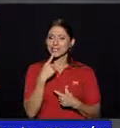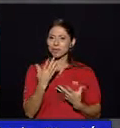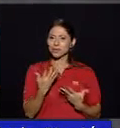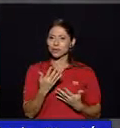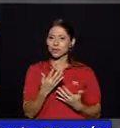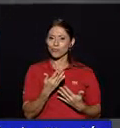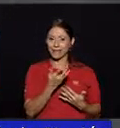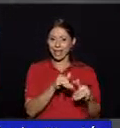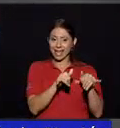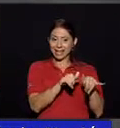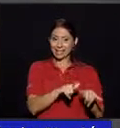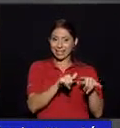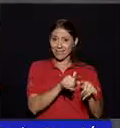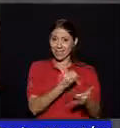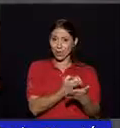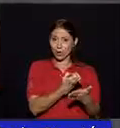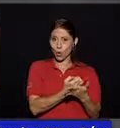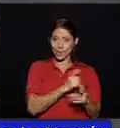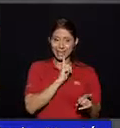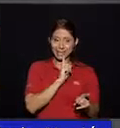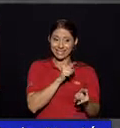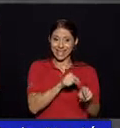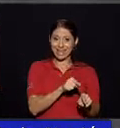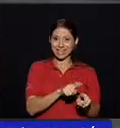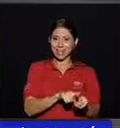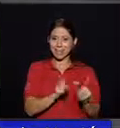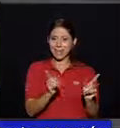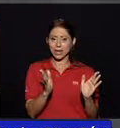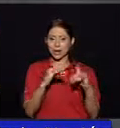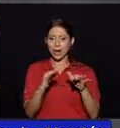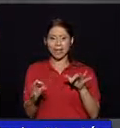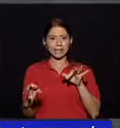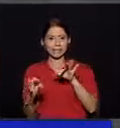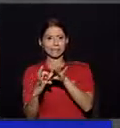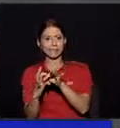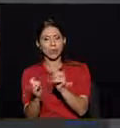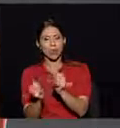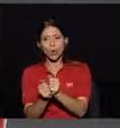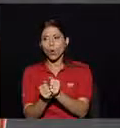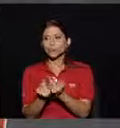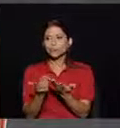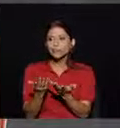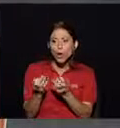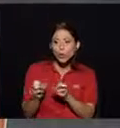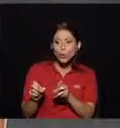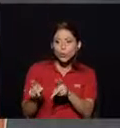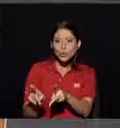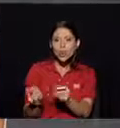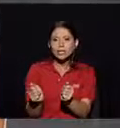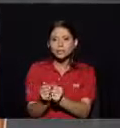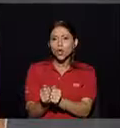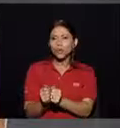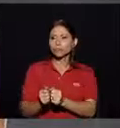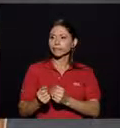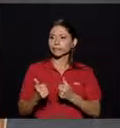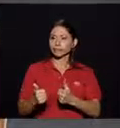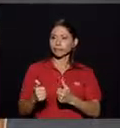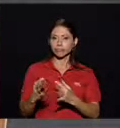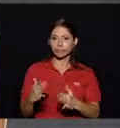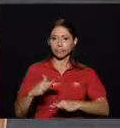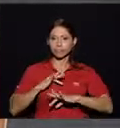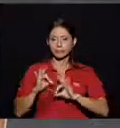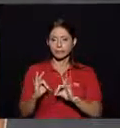un desenganche entre esa estabilidad económica, que sí es cierto, pero tenemos problemas sobre todo en la solvencia y en las oportunidades